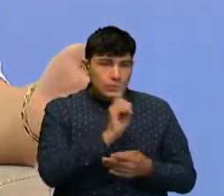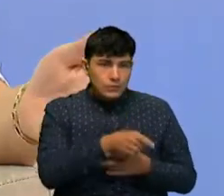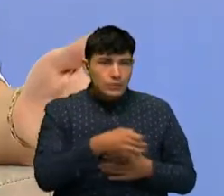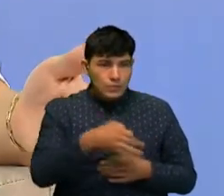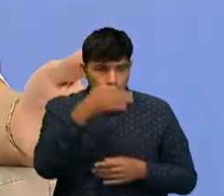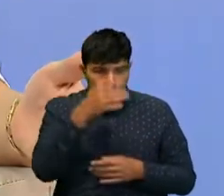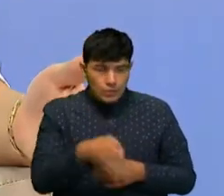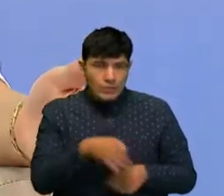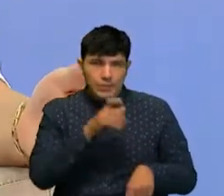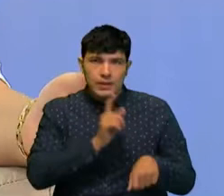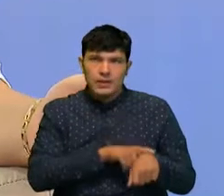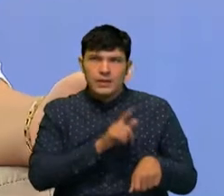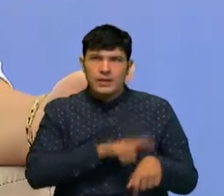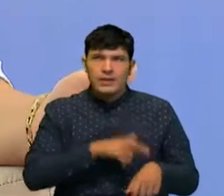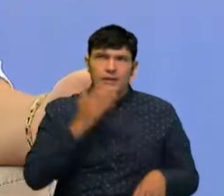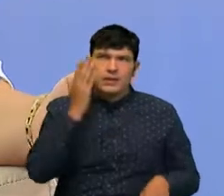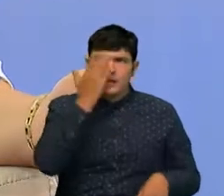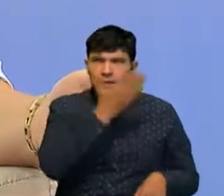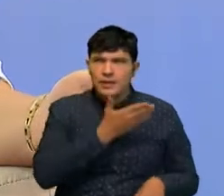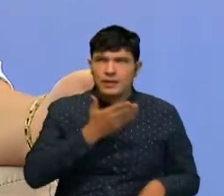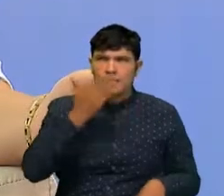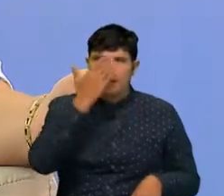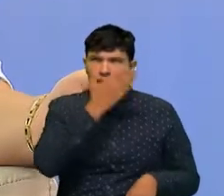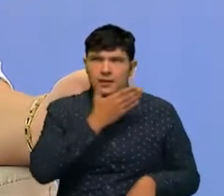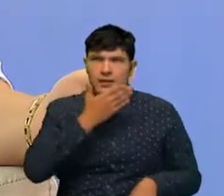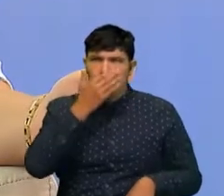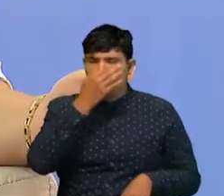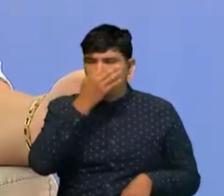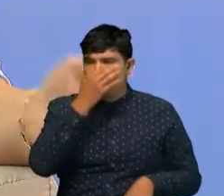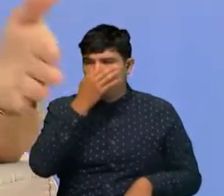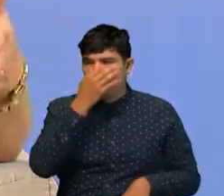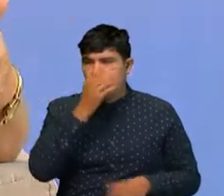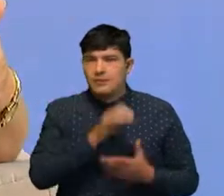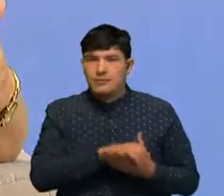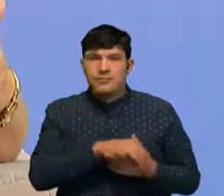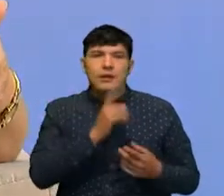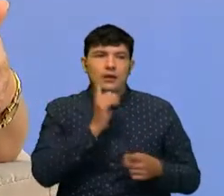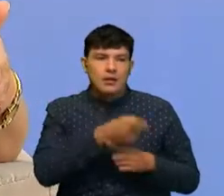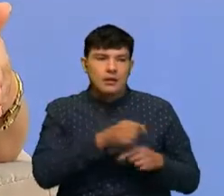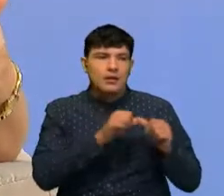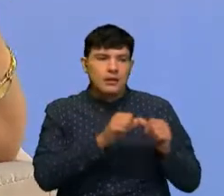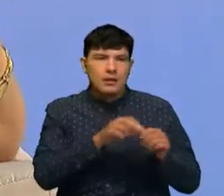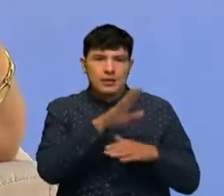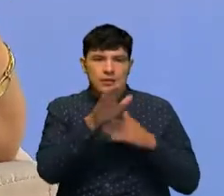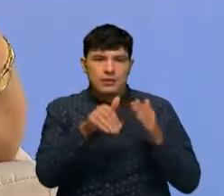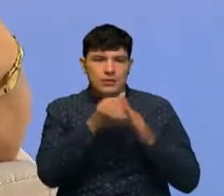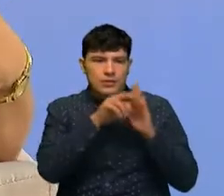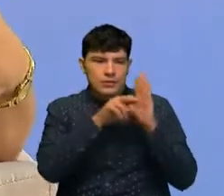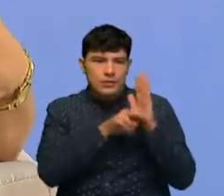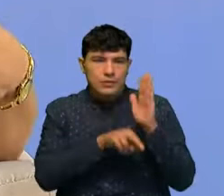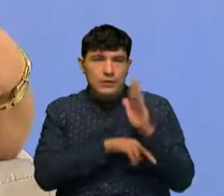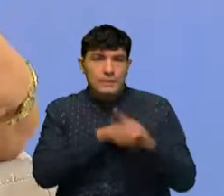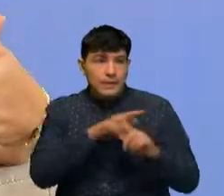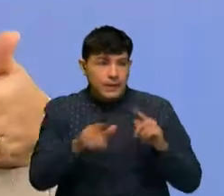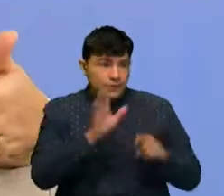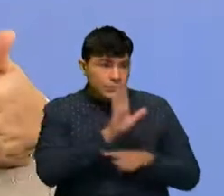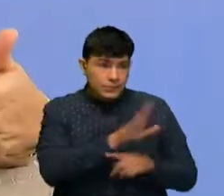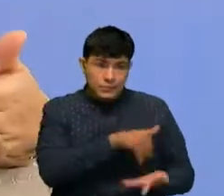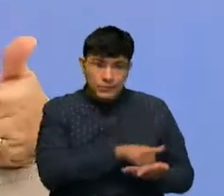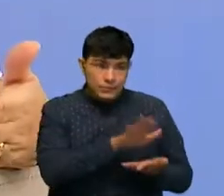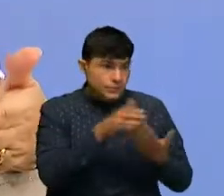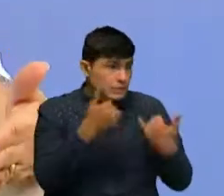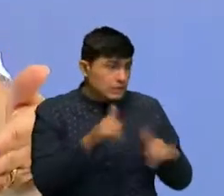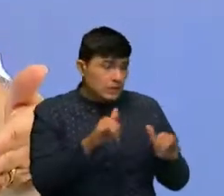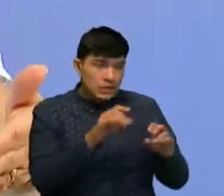su periodo de prueba, que haya cumplido con los requisitos. Ahora, si lo despidieron así